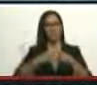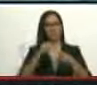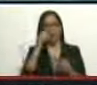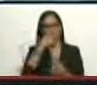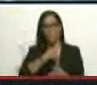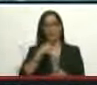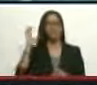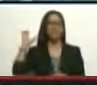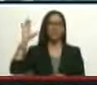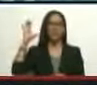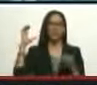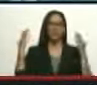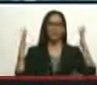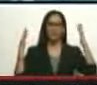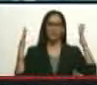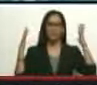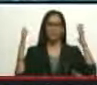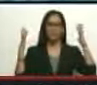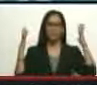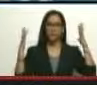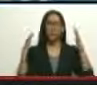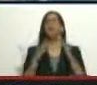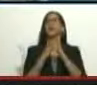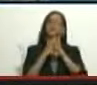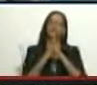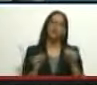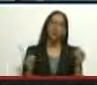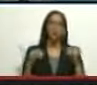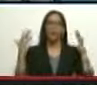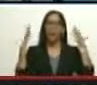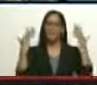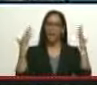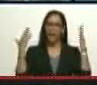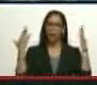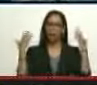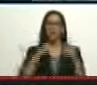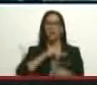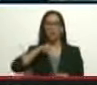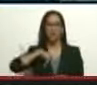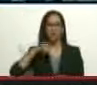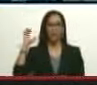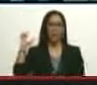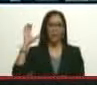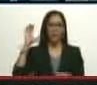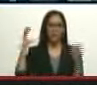patria. Todo el reconocimiento, todo el aplauso de nuestra patria.